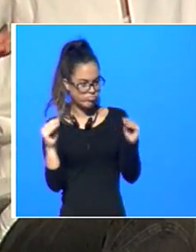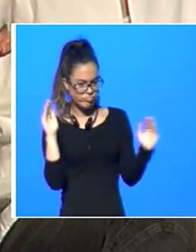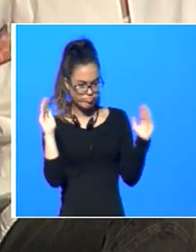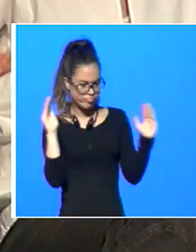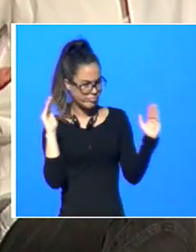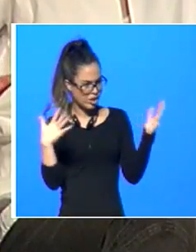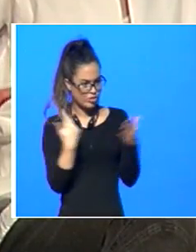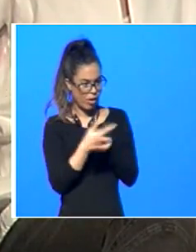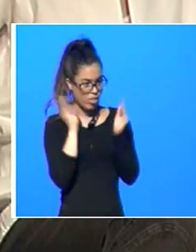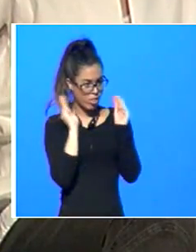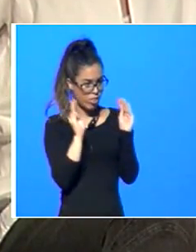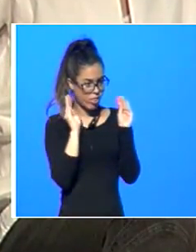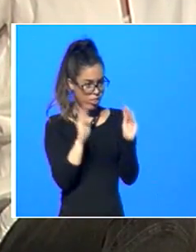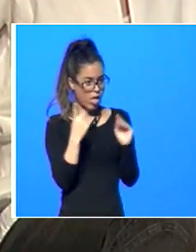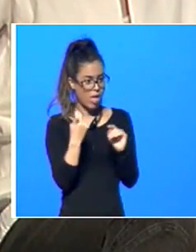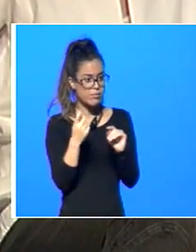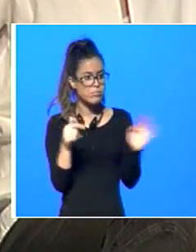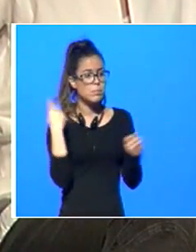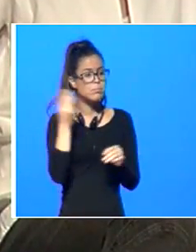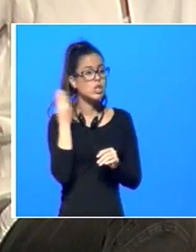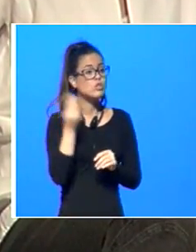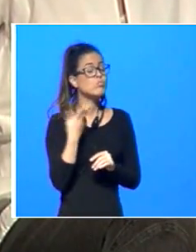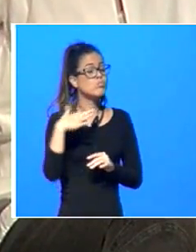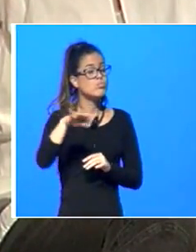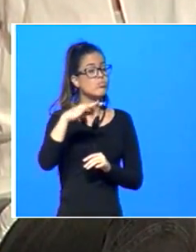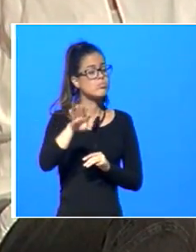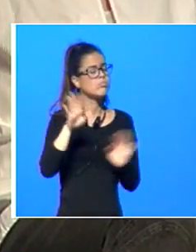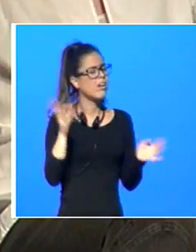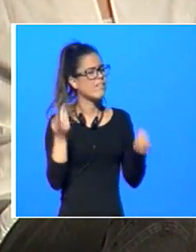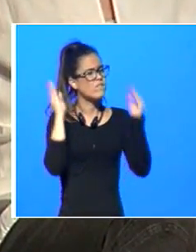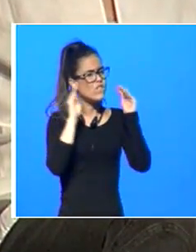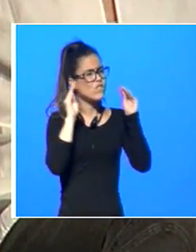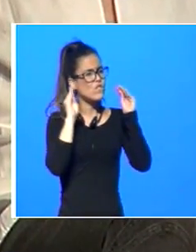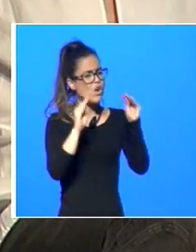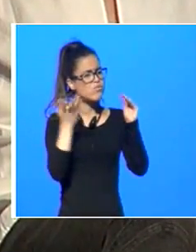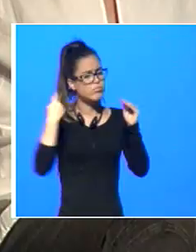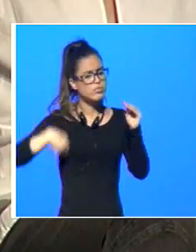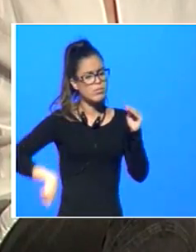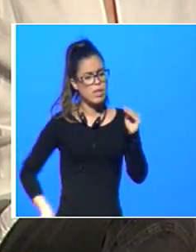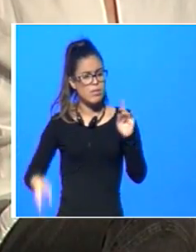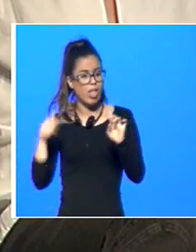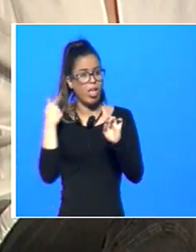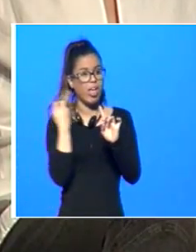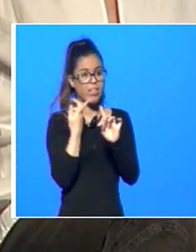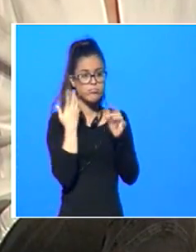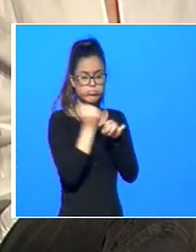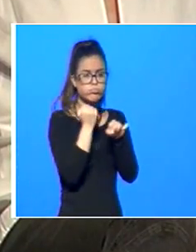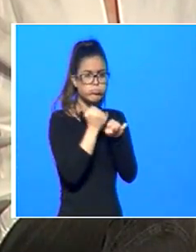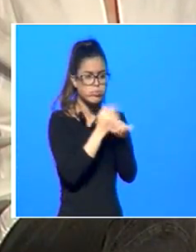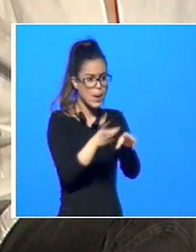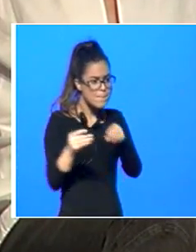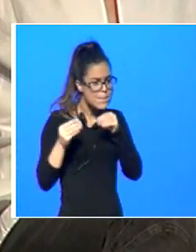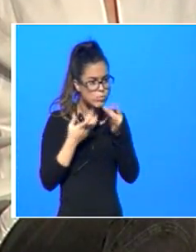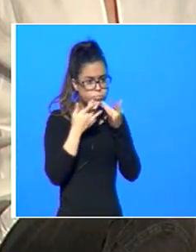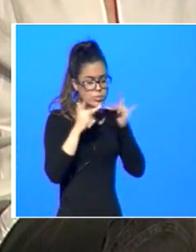puede hacer. Se ha trabajado mucho en la formación profesional para que adquiera un nivel de dignidad. Ese nivel no